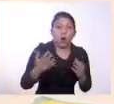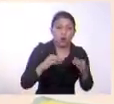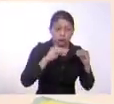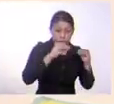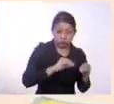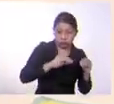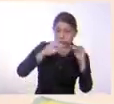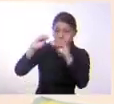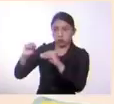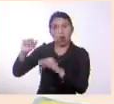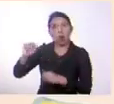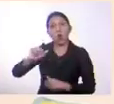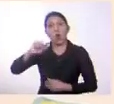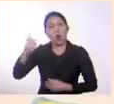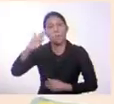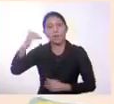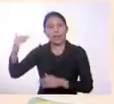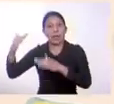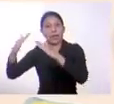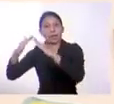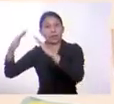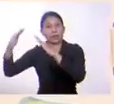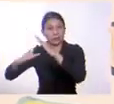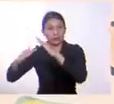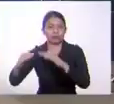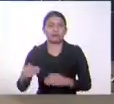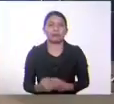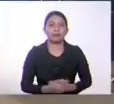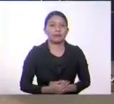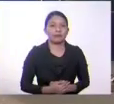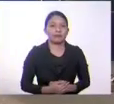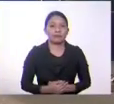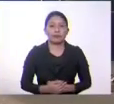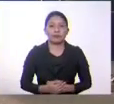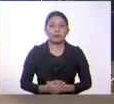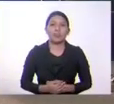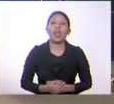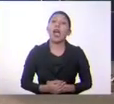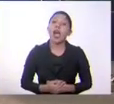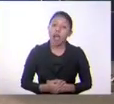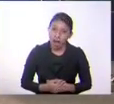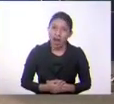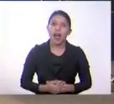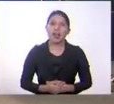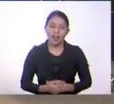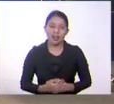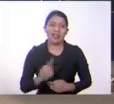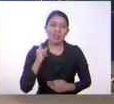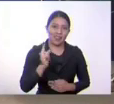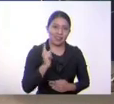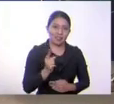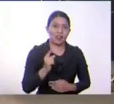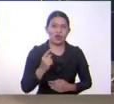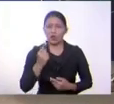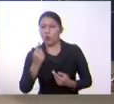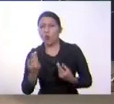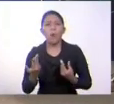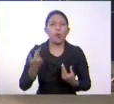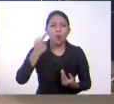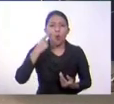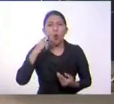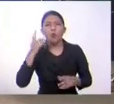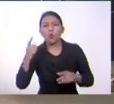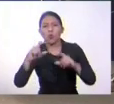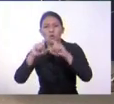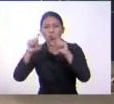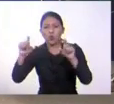y asilo. Si nos lo explicas un poco mejor, porque ya tenemos una idea, pero si tú nos ayudas a ver dónde lo colocamos, porque no